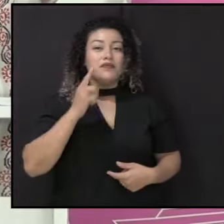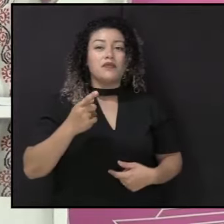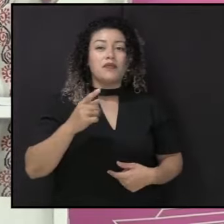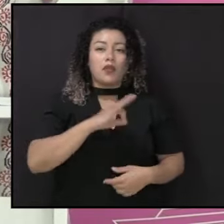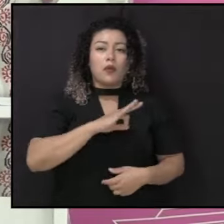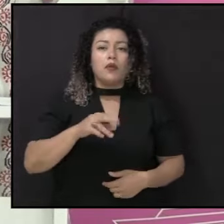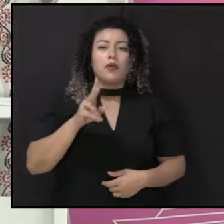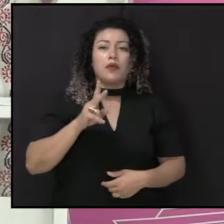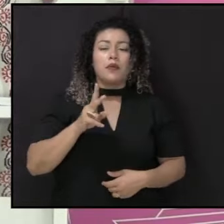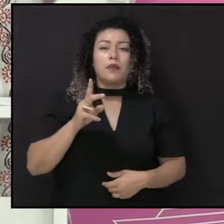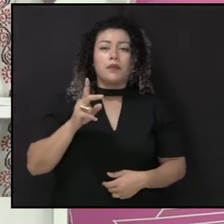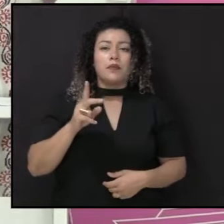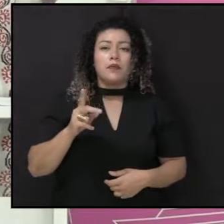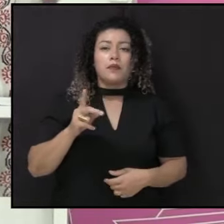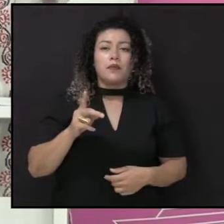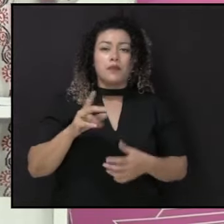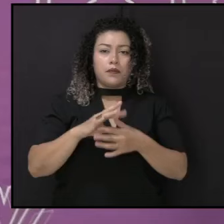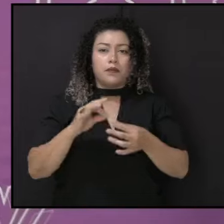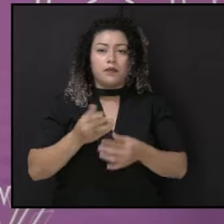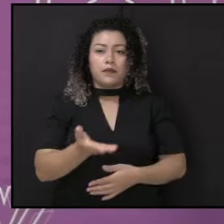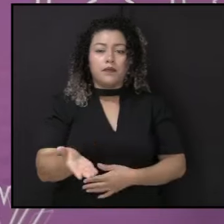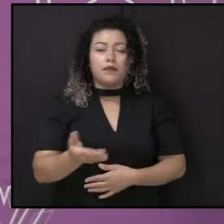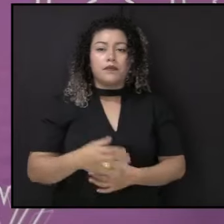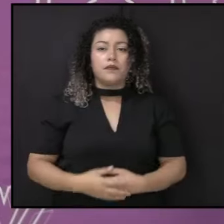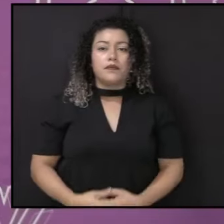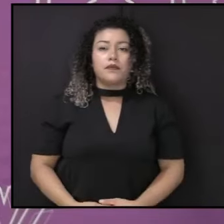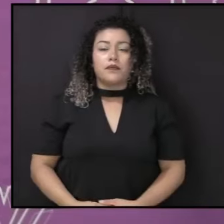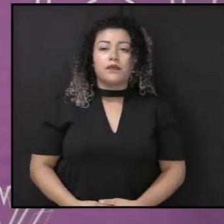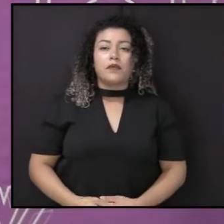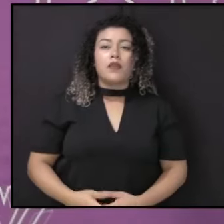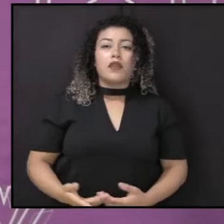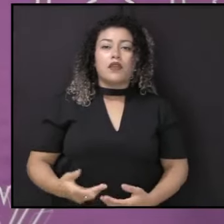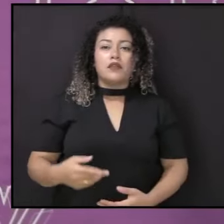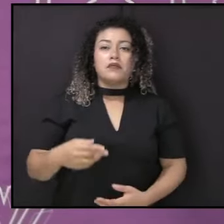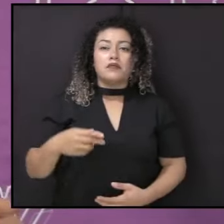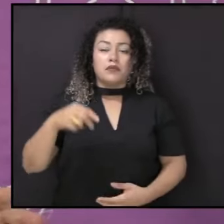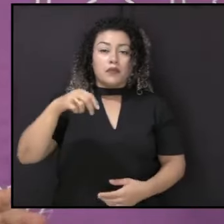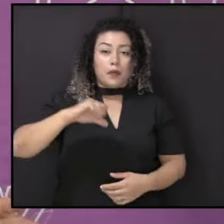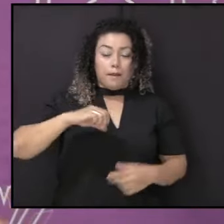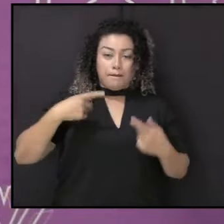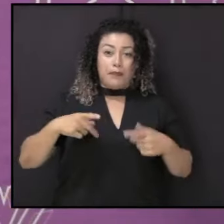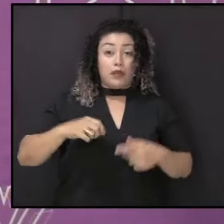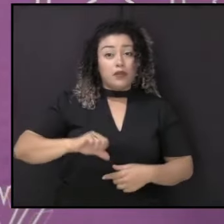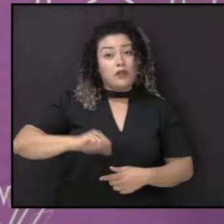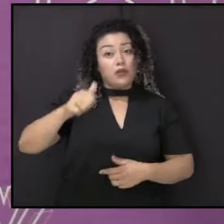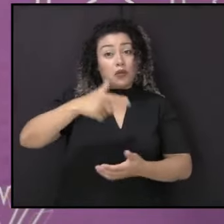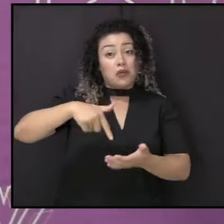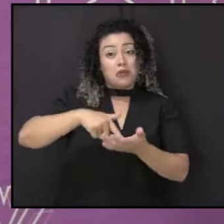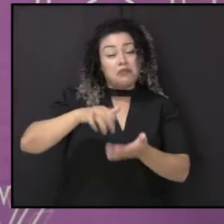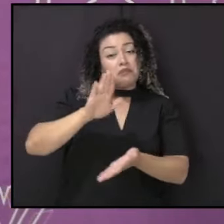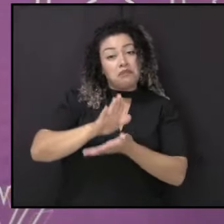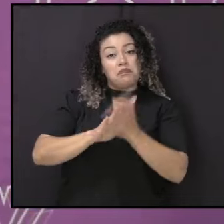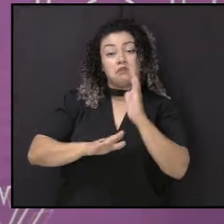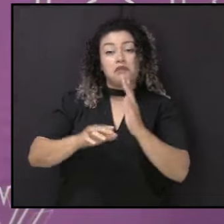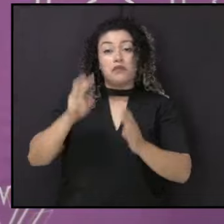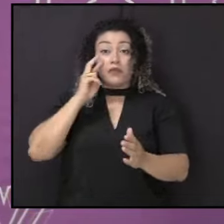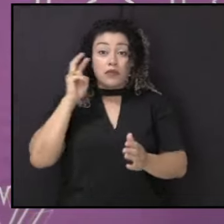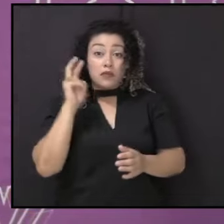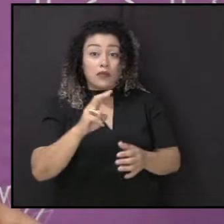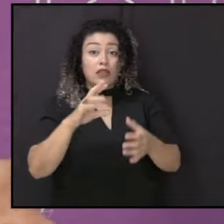intervención para poder hablar sobre el tema. Adelante, candidata. Para hablar de migración hay que verlo desde 2 puntos de vista completamente distintos.